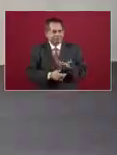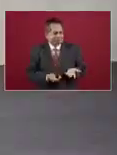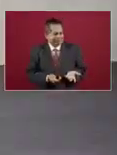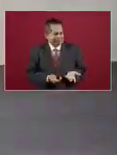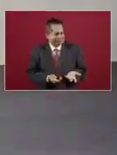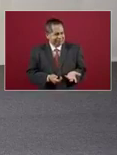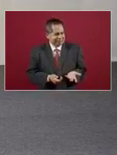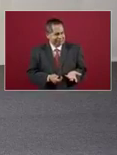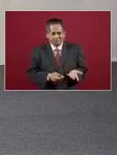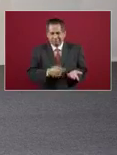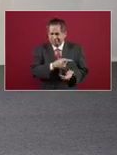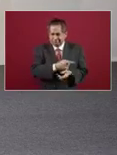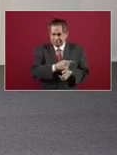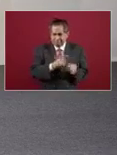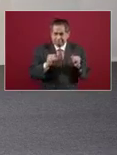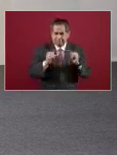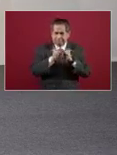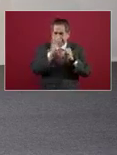ese instituto